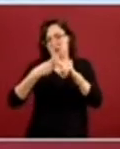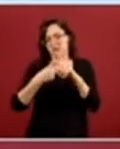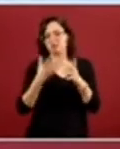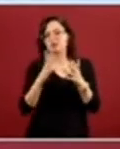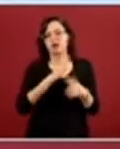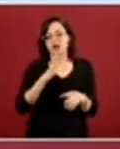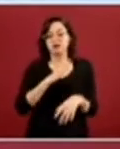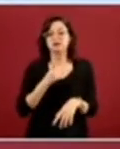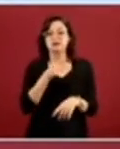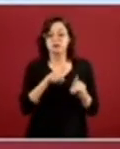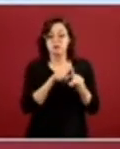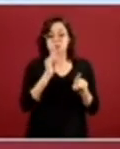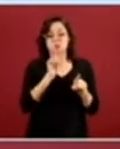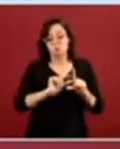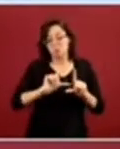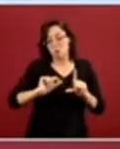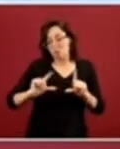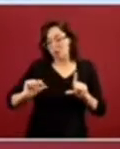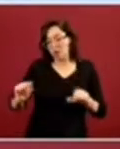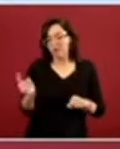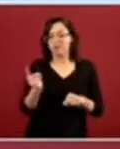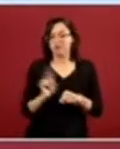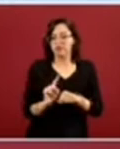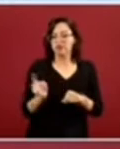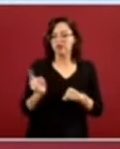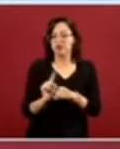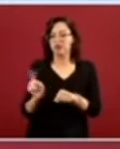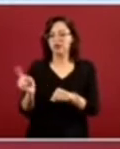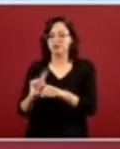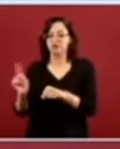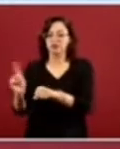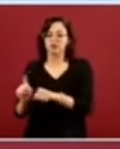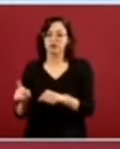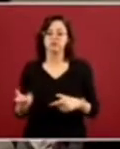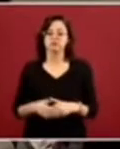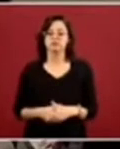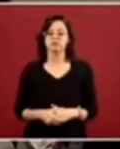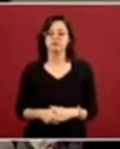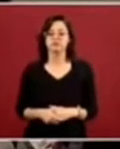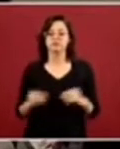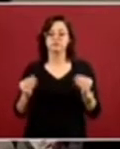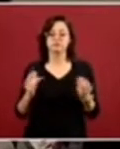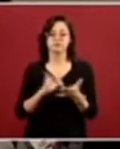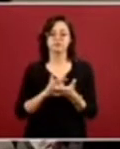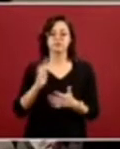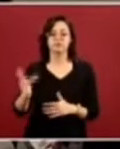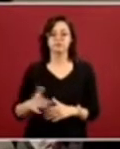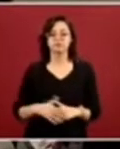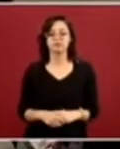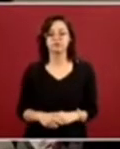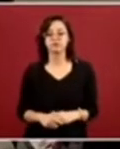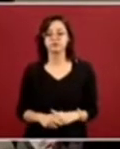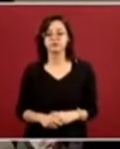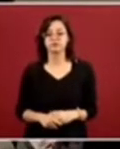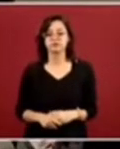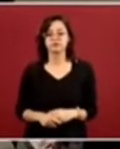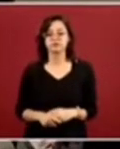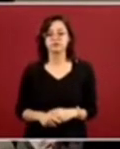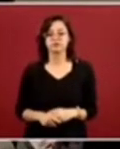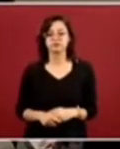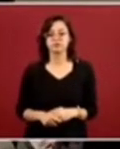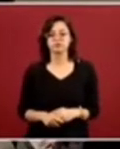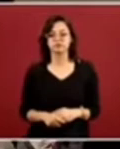casos diarios, donde vamos a ir dándole seguimiento a cómo se presentan día con día. Muchas gracias.